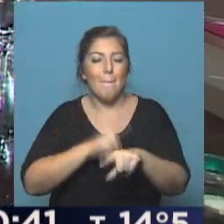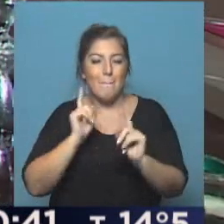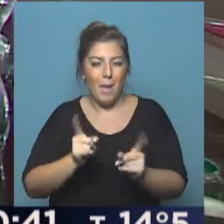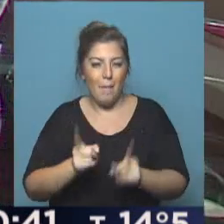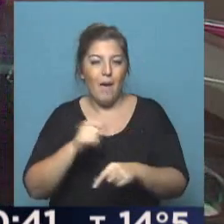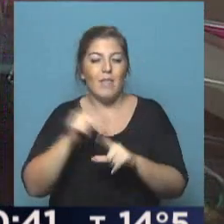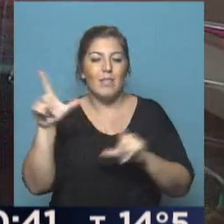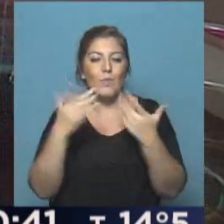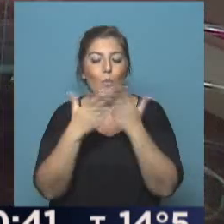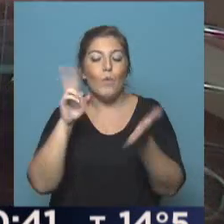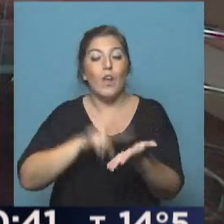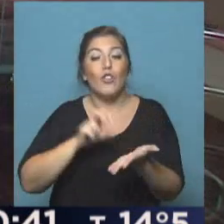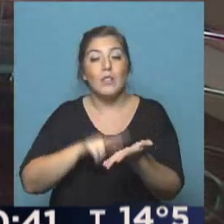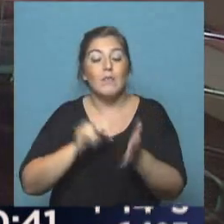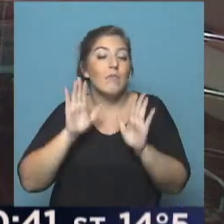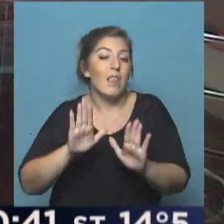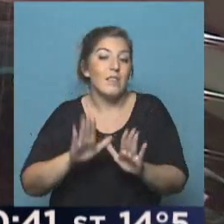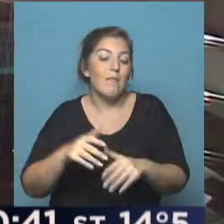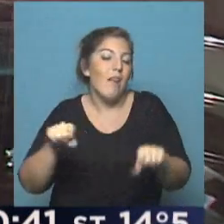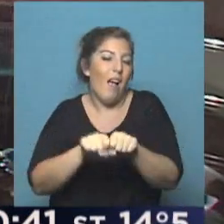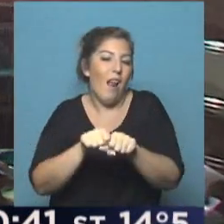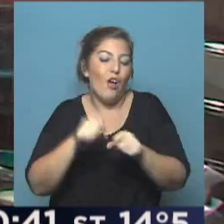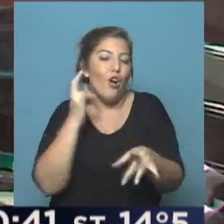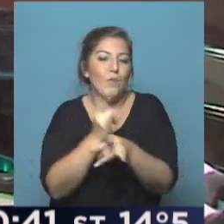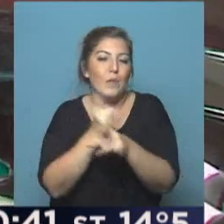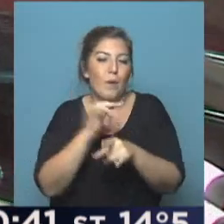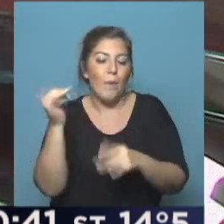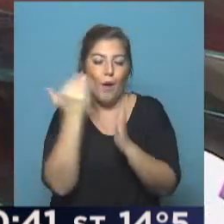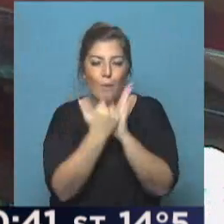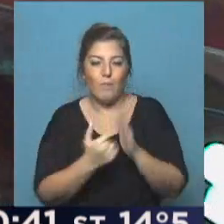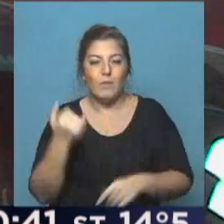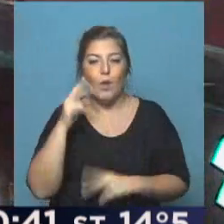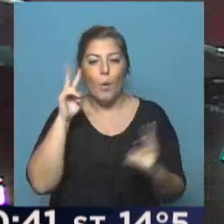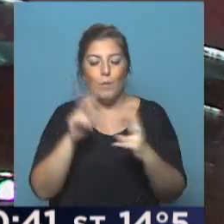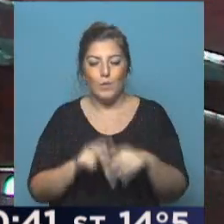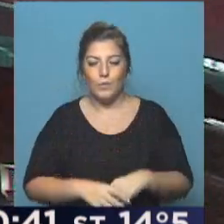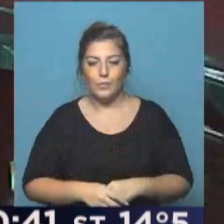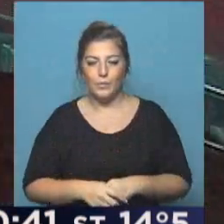TV Pública Noticias. Ustedes quédense en el canal, como siempre, con la mejor programación. Nos vemos después. Chao.